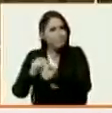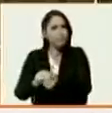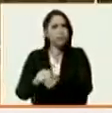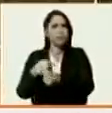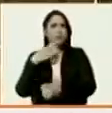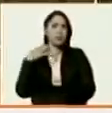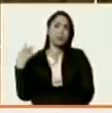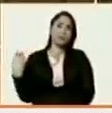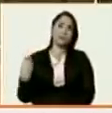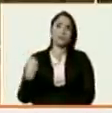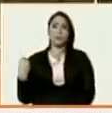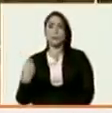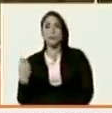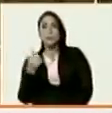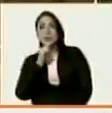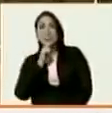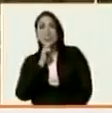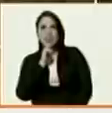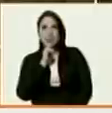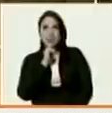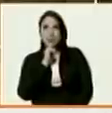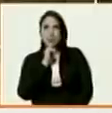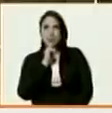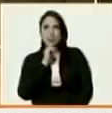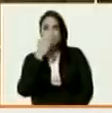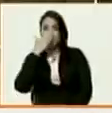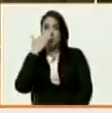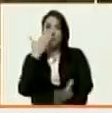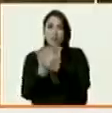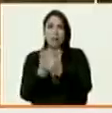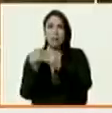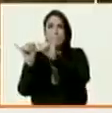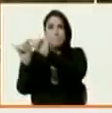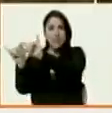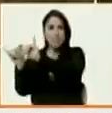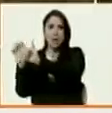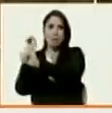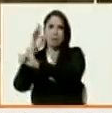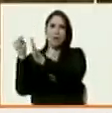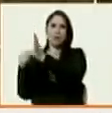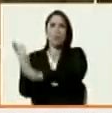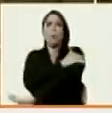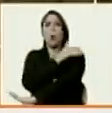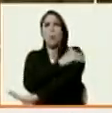arrogancia de quienes han estado al frente de la misma.